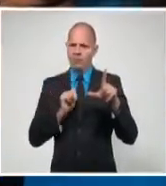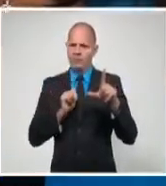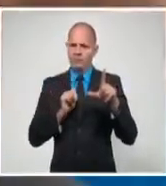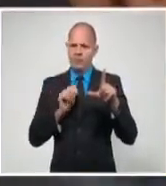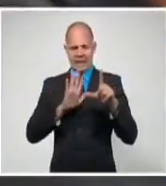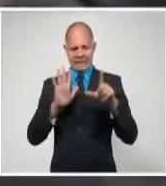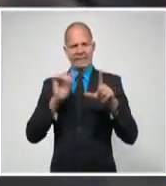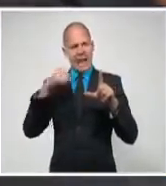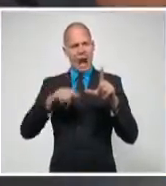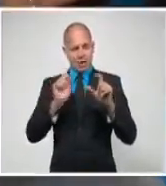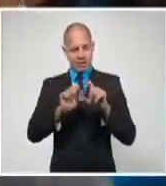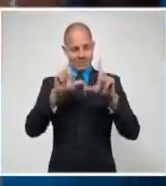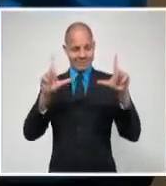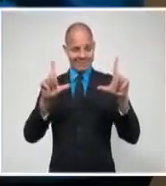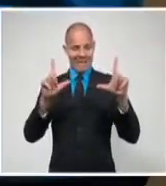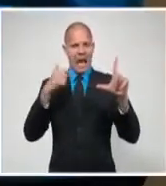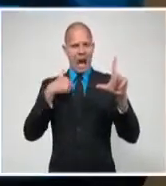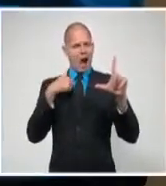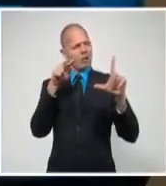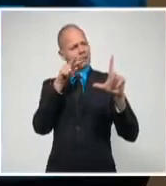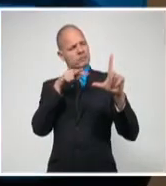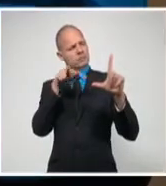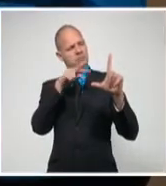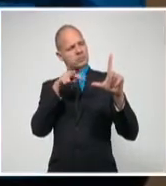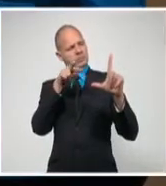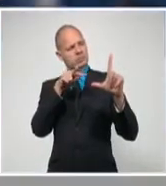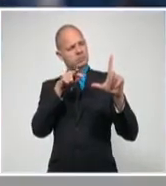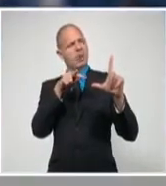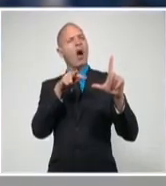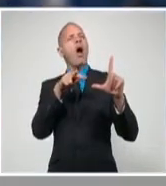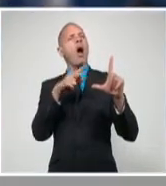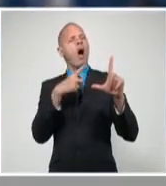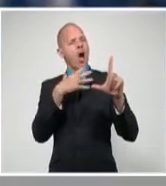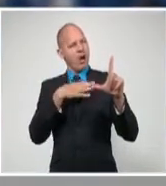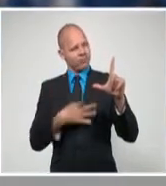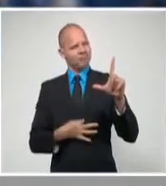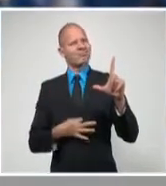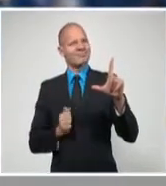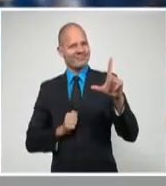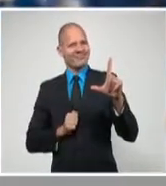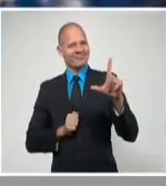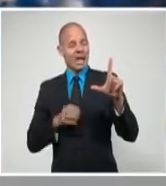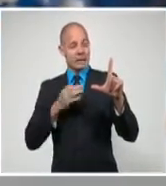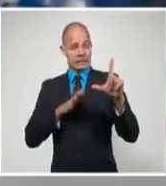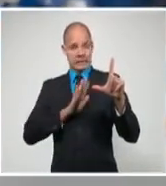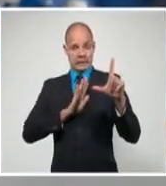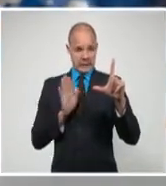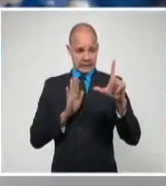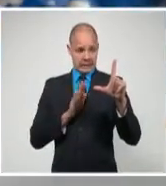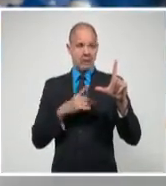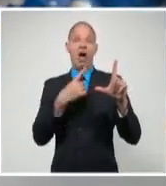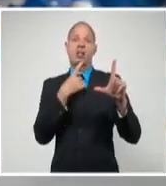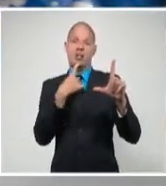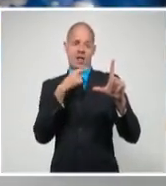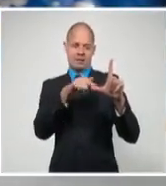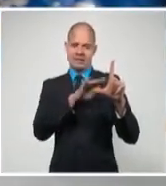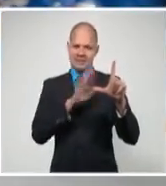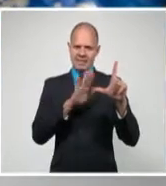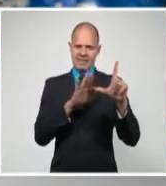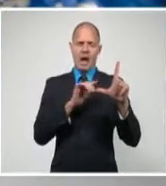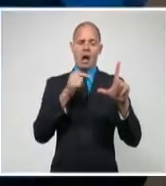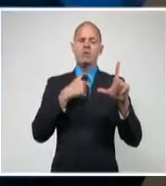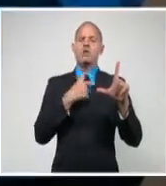Muy interesante lo que me preguntas, Cristel. Uno de los primeros resultados que obtuvimos fue que demostramos a la comunidad científica internacional el gran daño que provocaba este